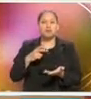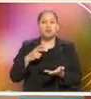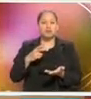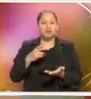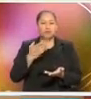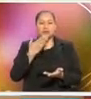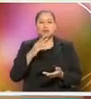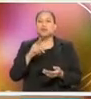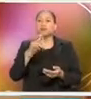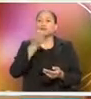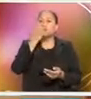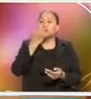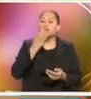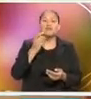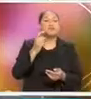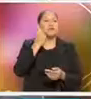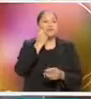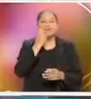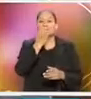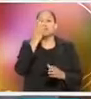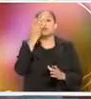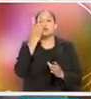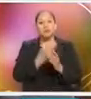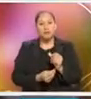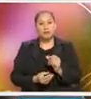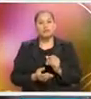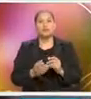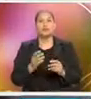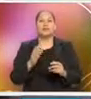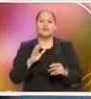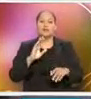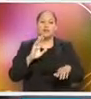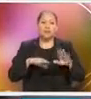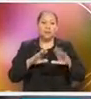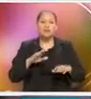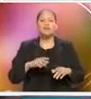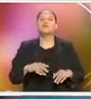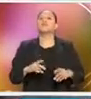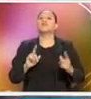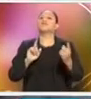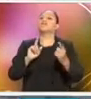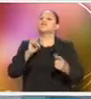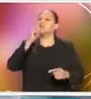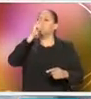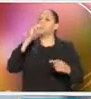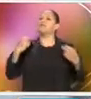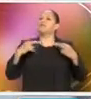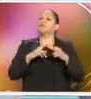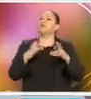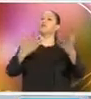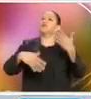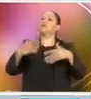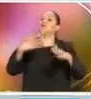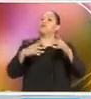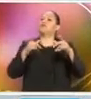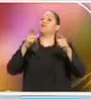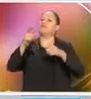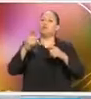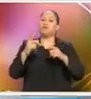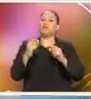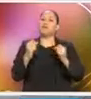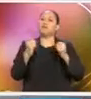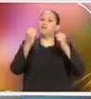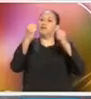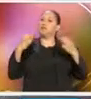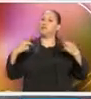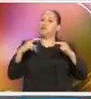empacho en no ir a la escuela, se van de pinta, ¿no? Muchas veces se ponen altaneros con los profesores, no les importa el ir en